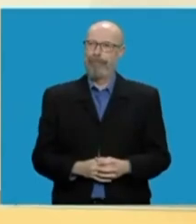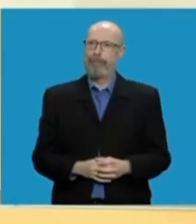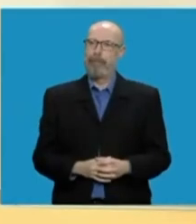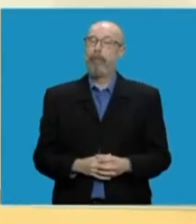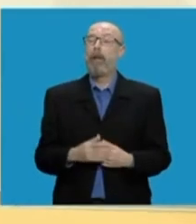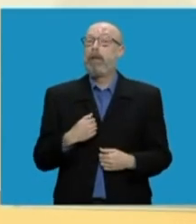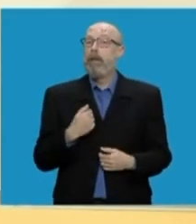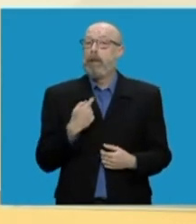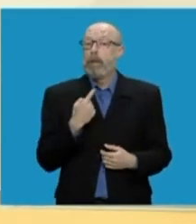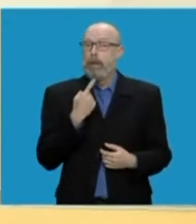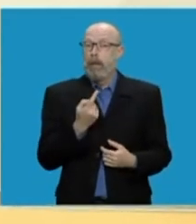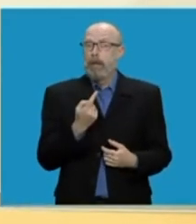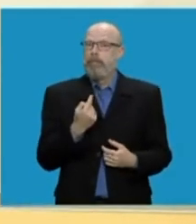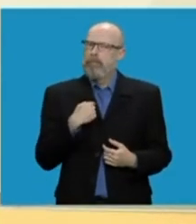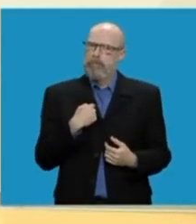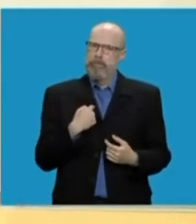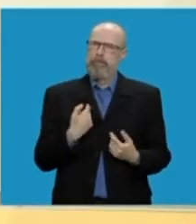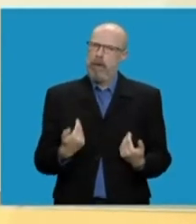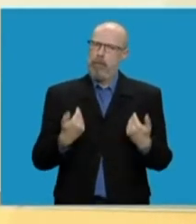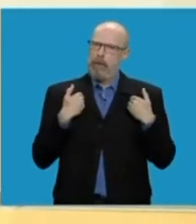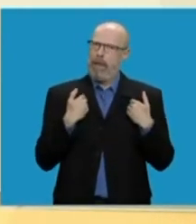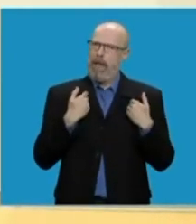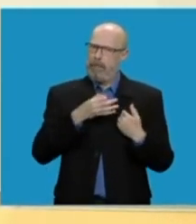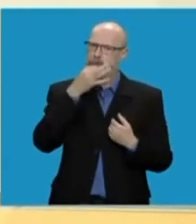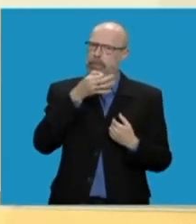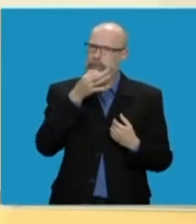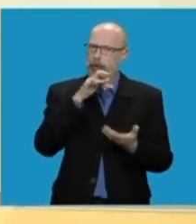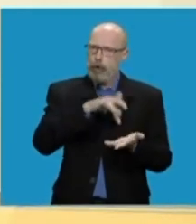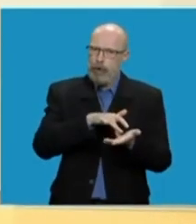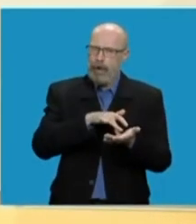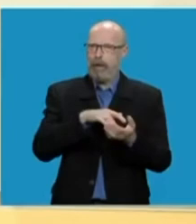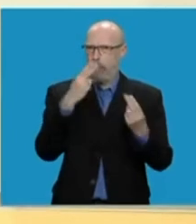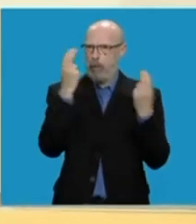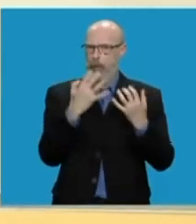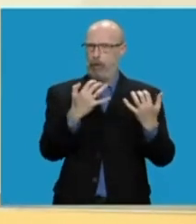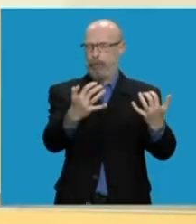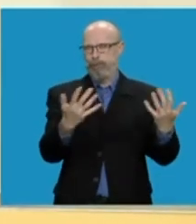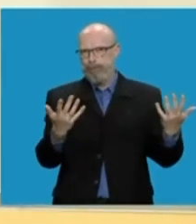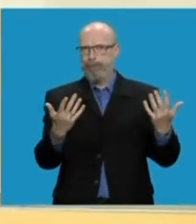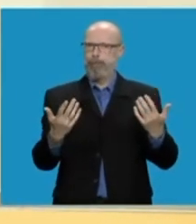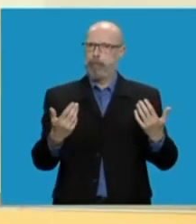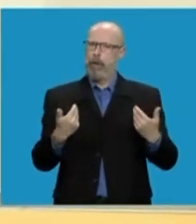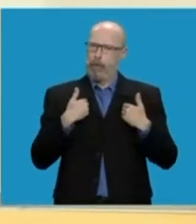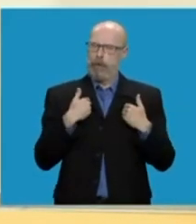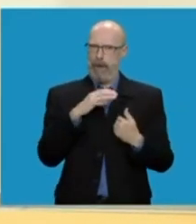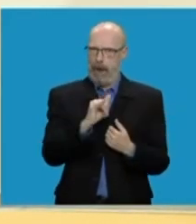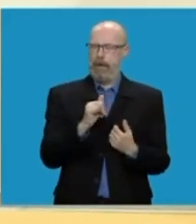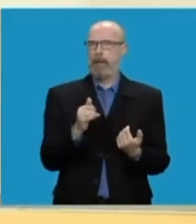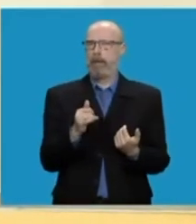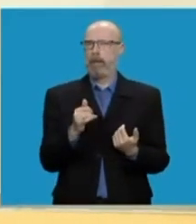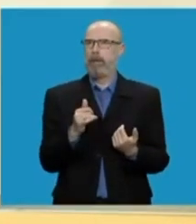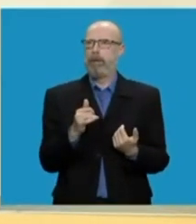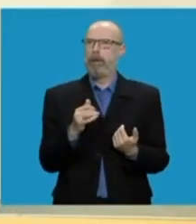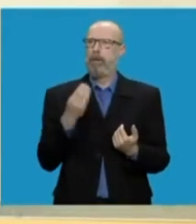La verdad es que es una gran responsabilidad hablar siempre y hacerlo en público más y hacerlo detrás de